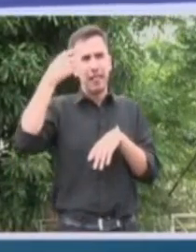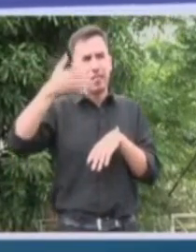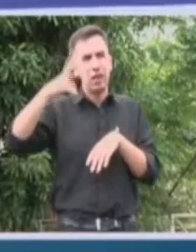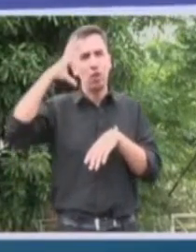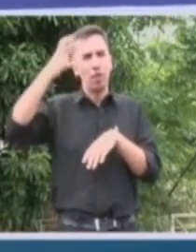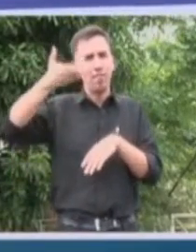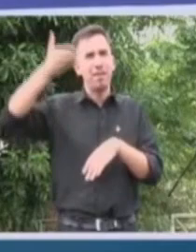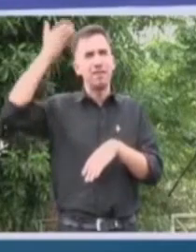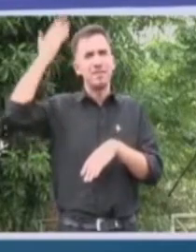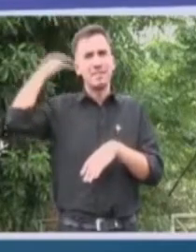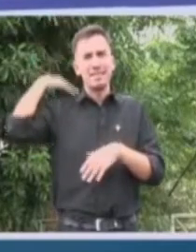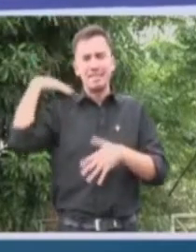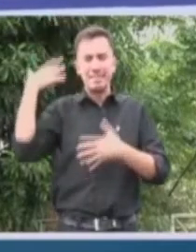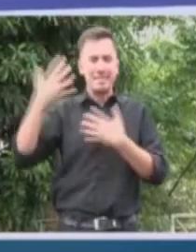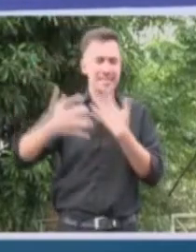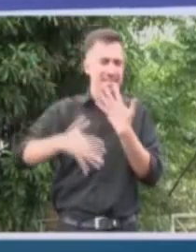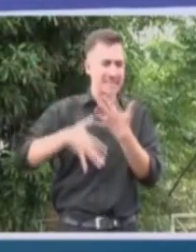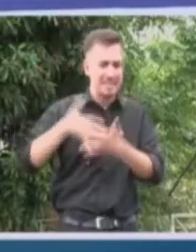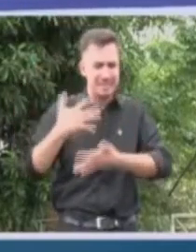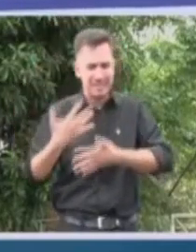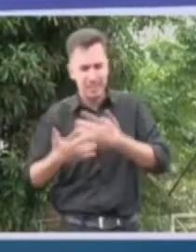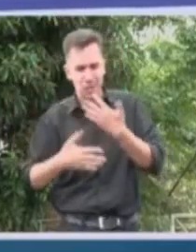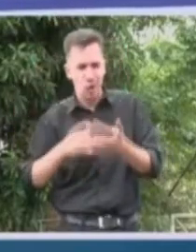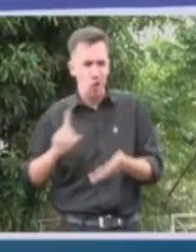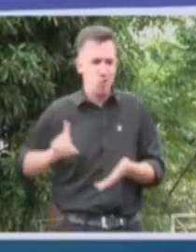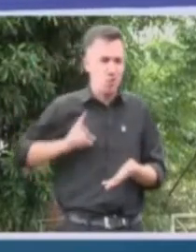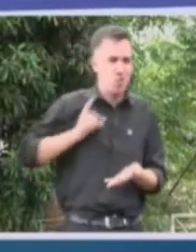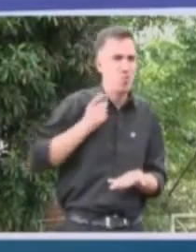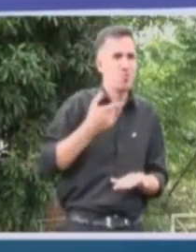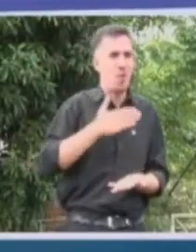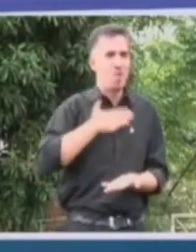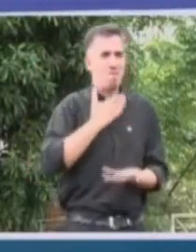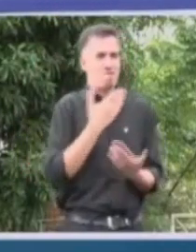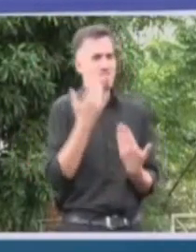se mezclan algunos sentimientos, como recién decía, orgullo, admiración,